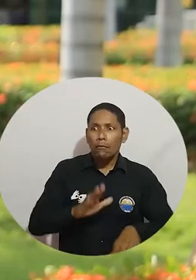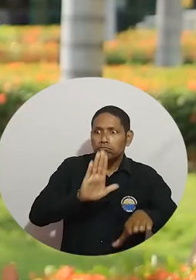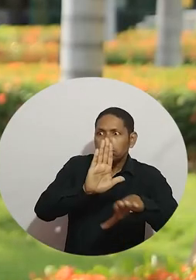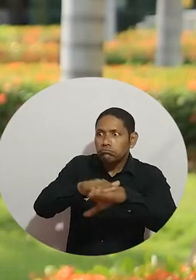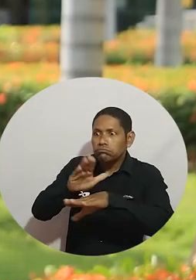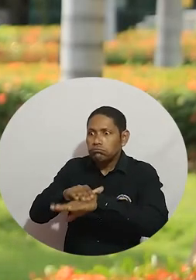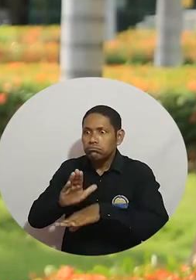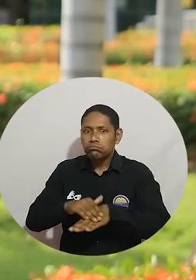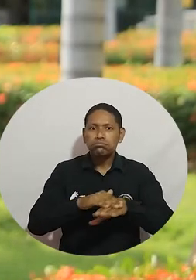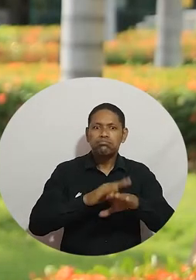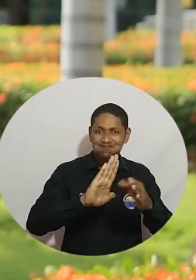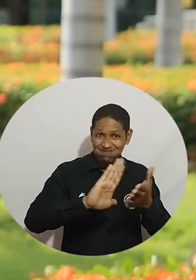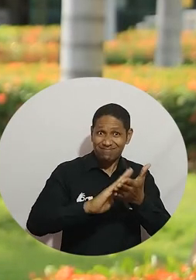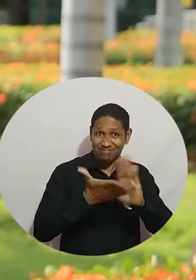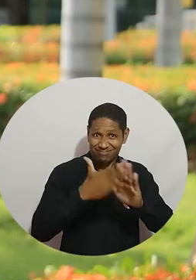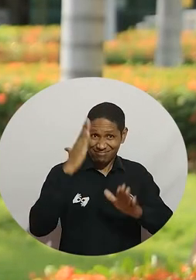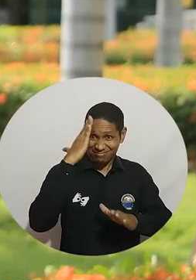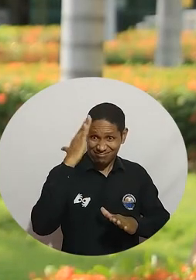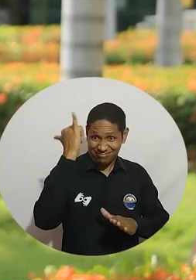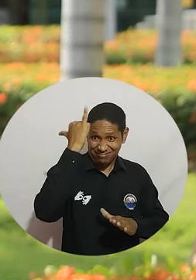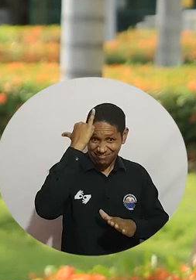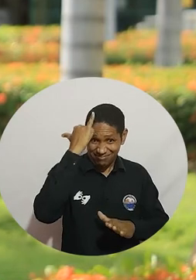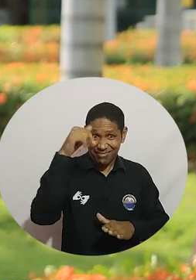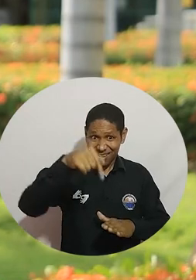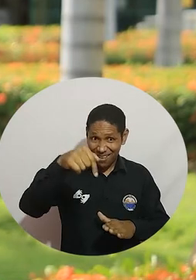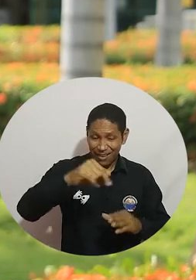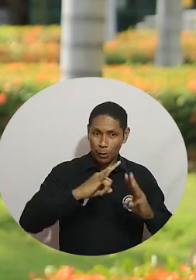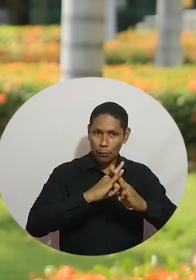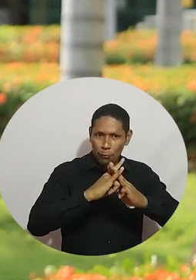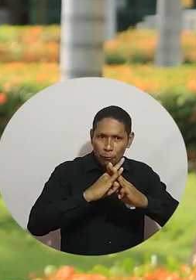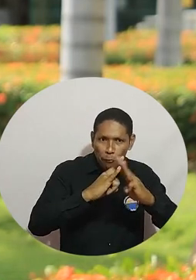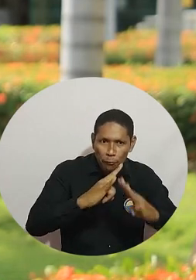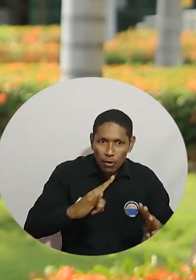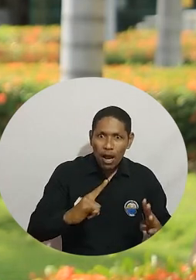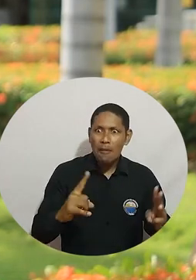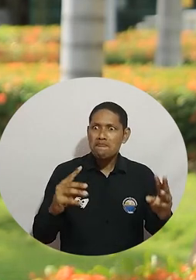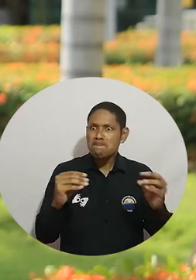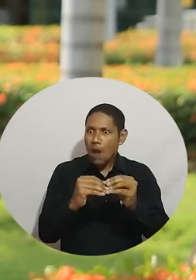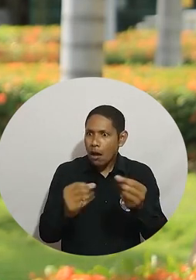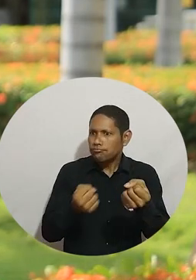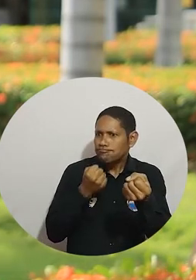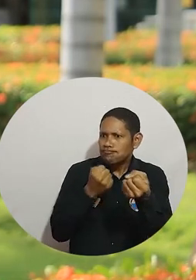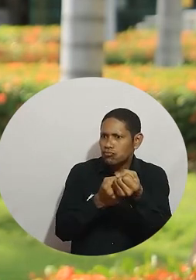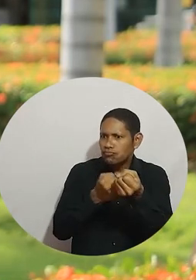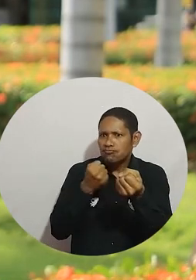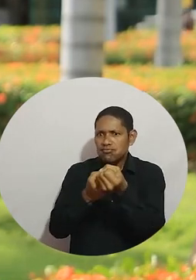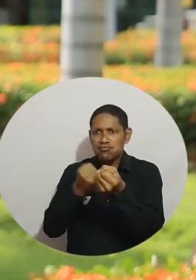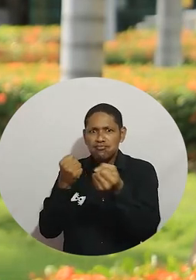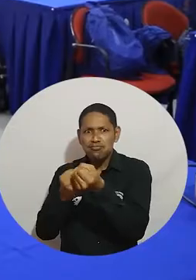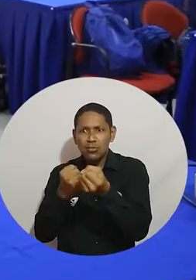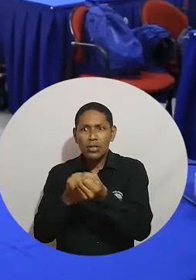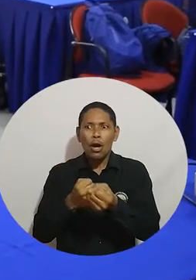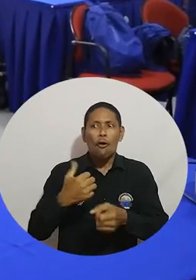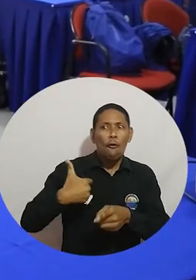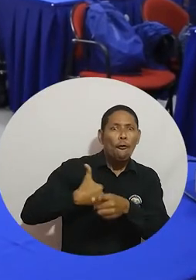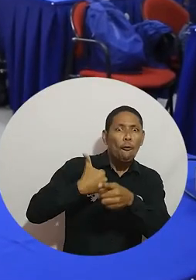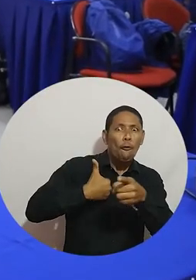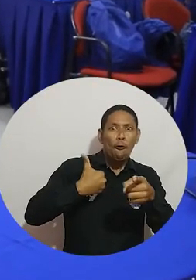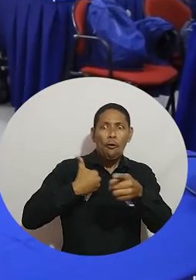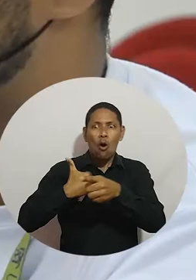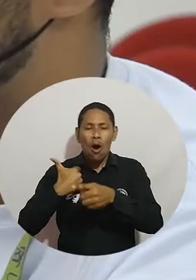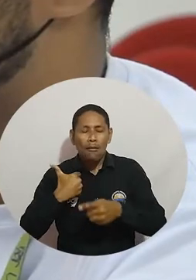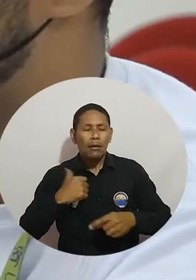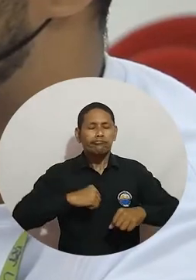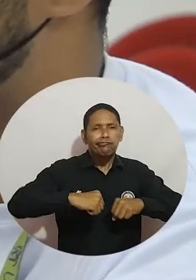que parte de la comunidad académica de la Universidad del Magdalena y externos podamos apoyar estas iniciativas que los jóvenes